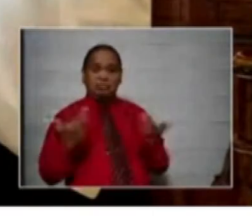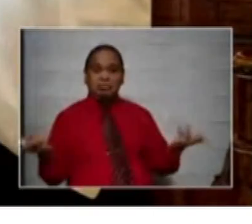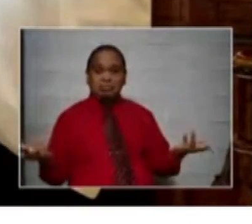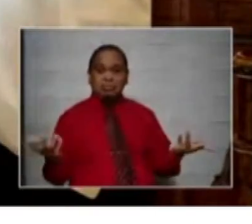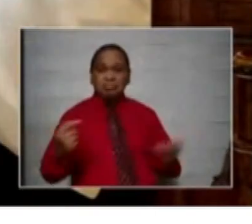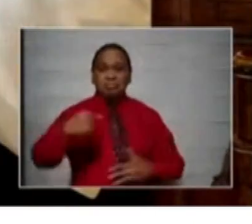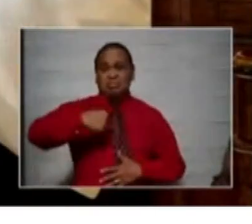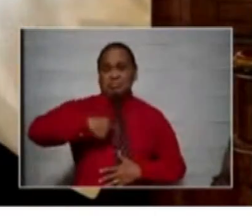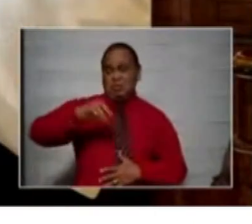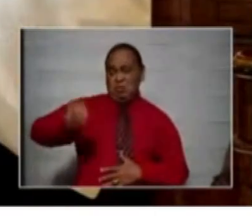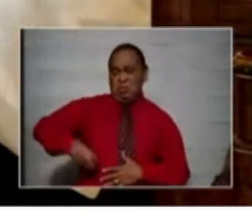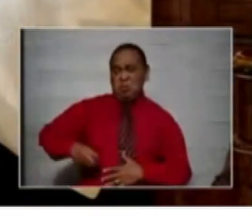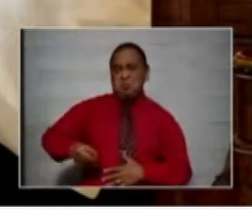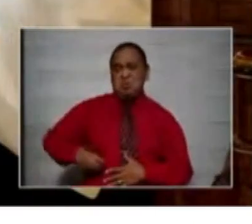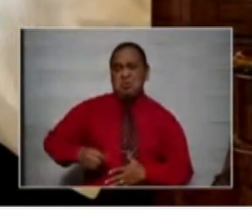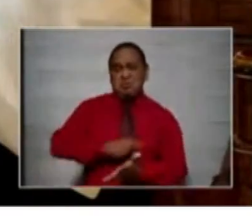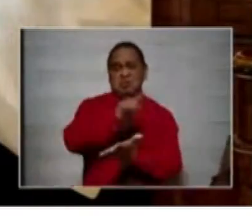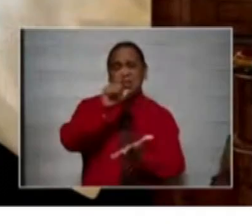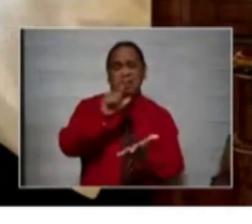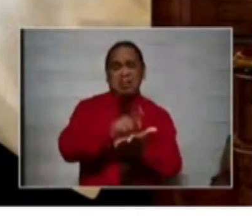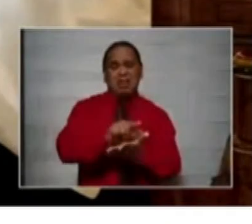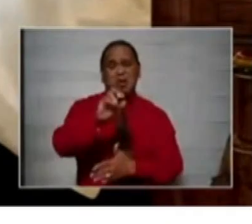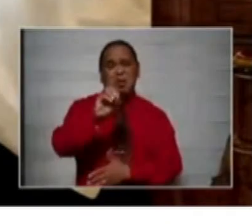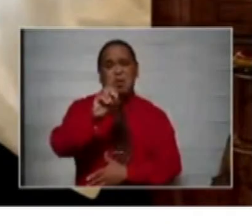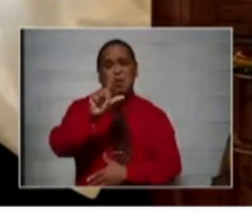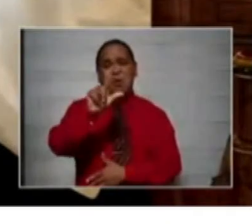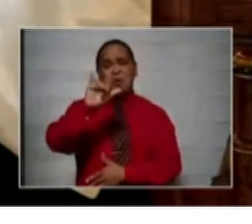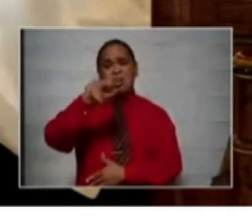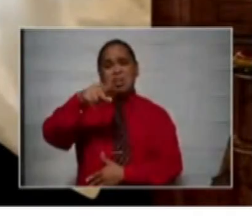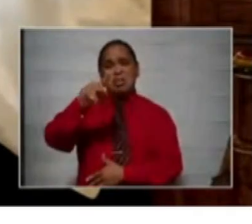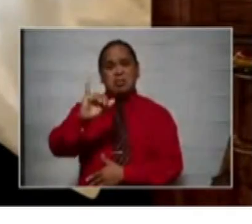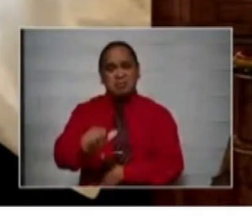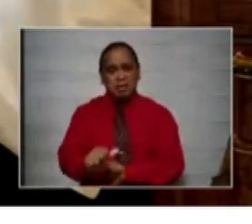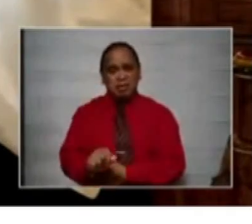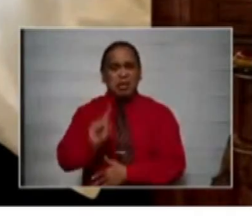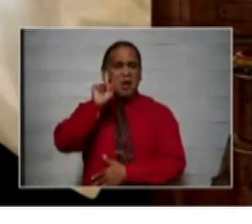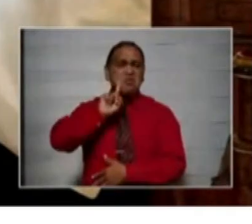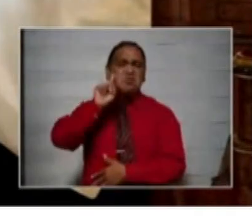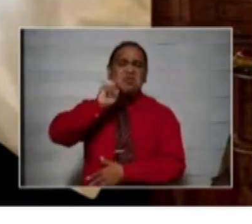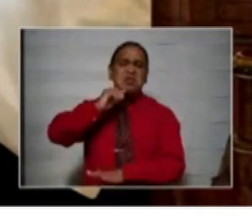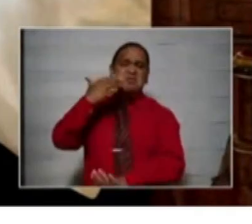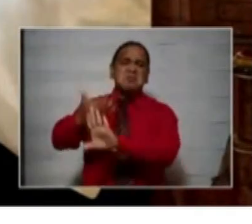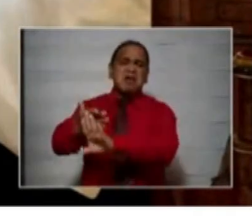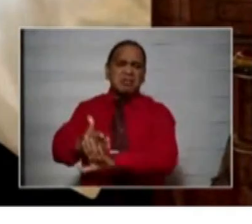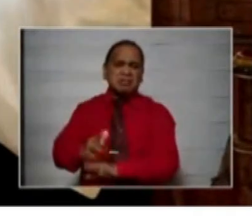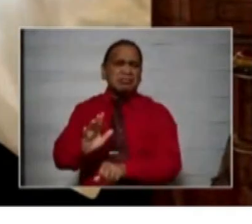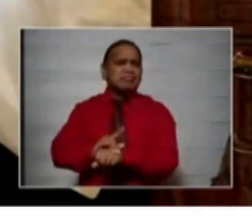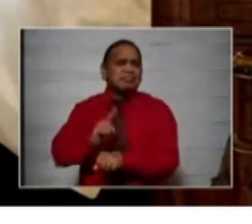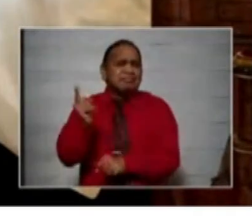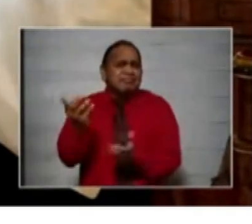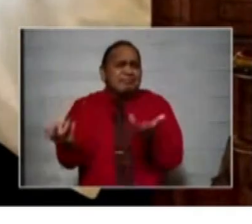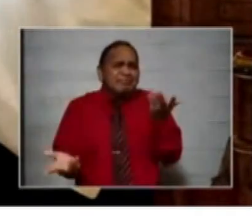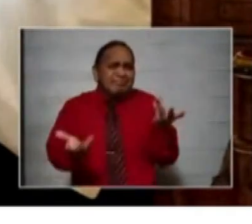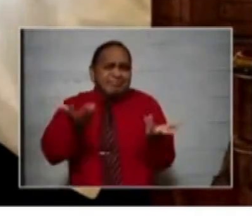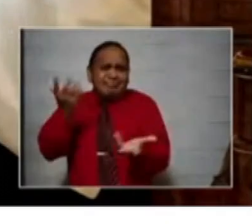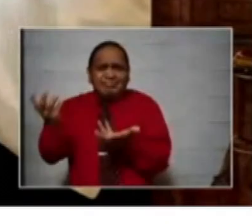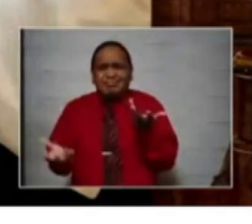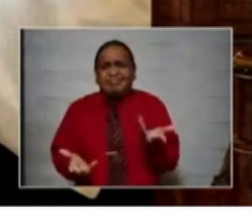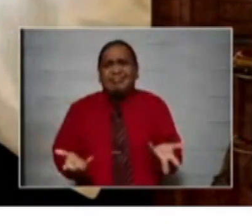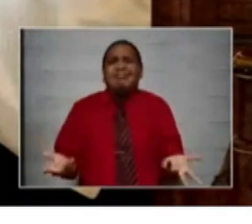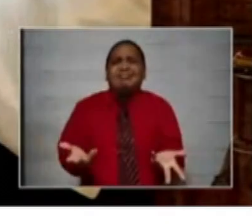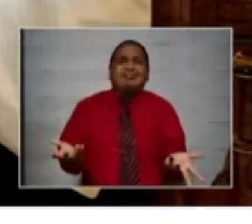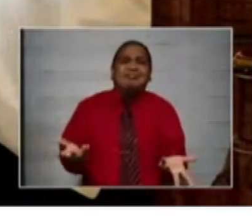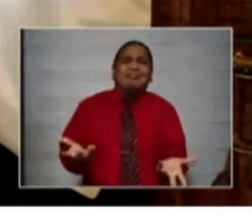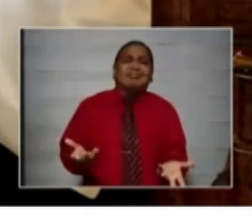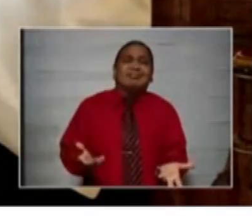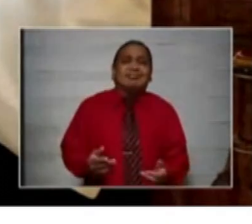que si la culpa que no sé qué que la ley olimpia que porque agrede a las mujeres bueno es que yo no sé si tienen